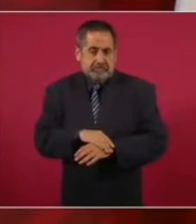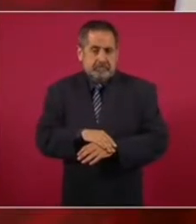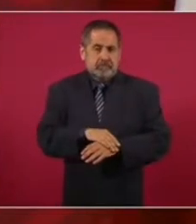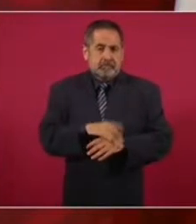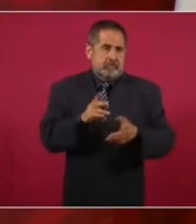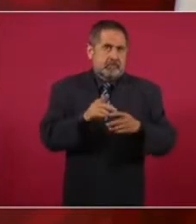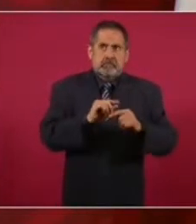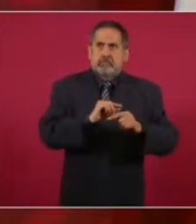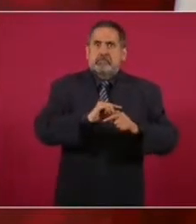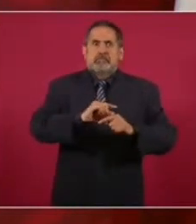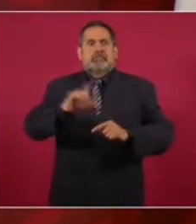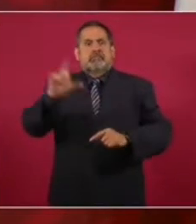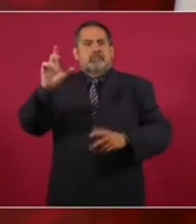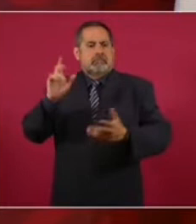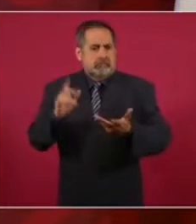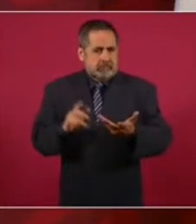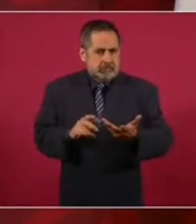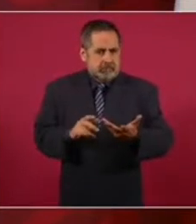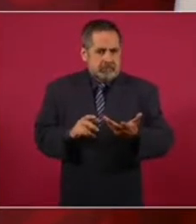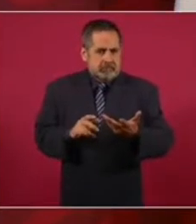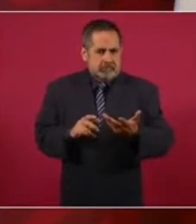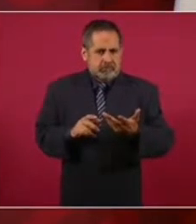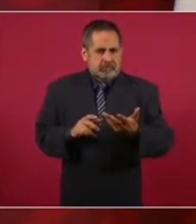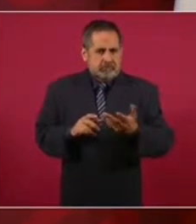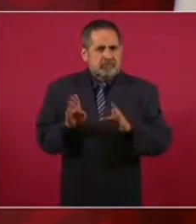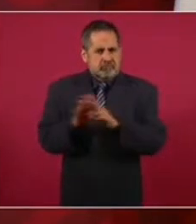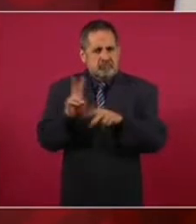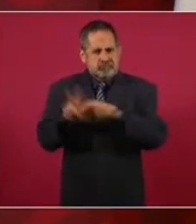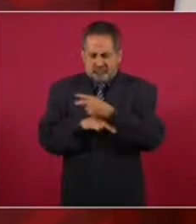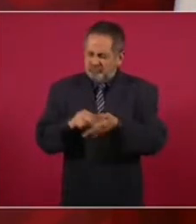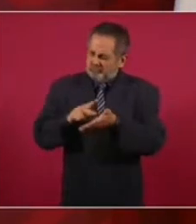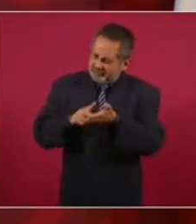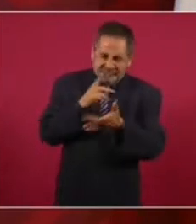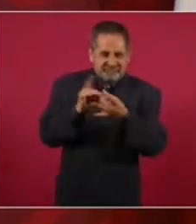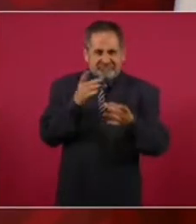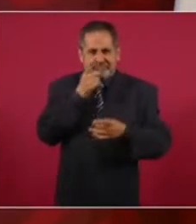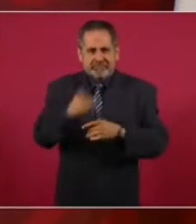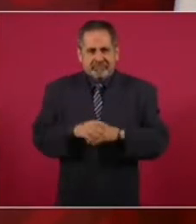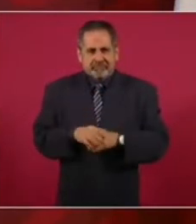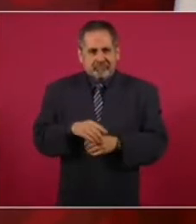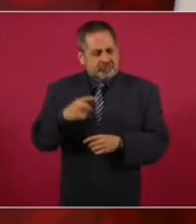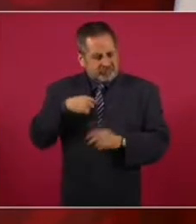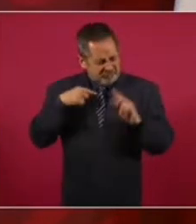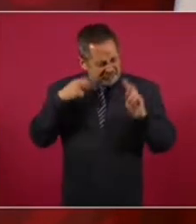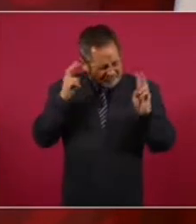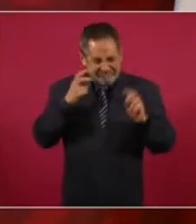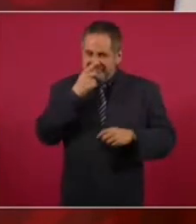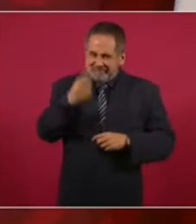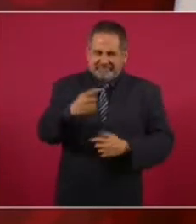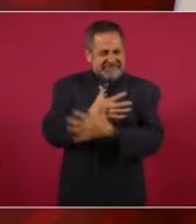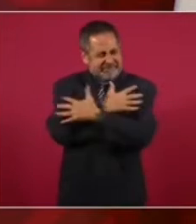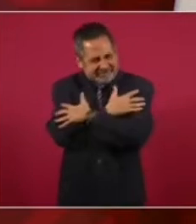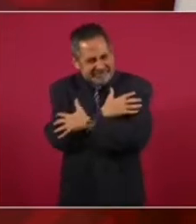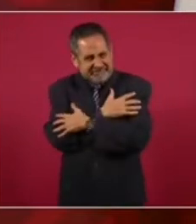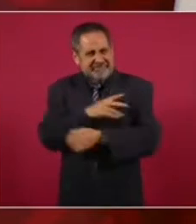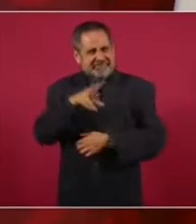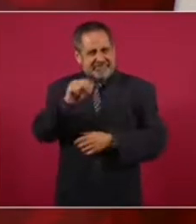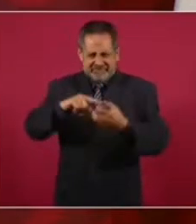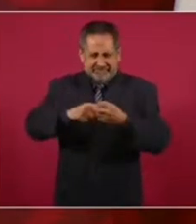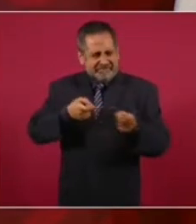y hasta la voy a subrayar, de abrazos, no balazos,